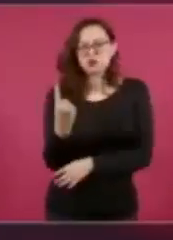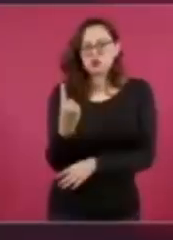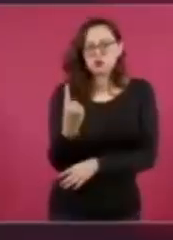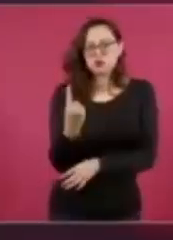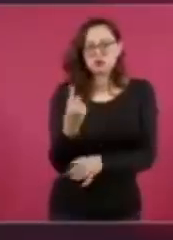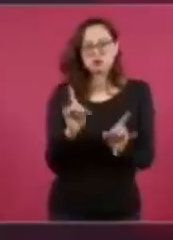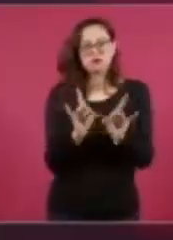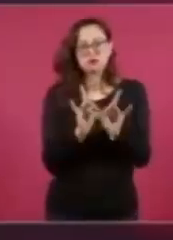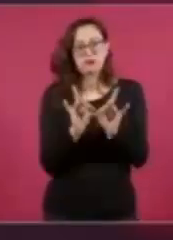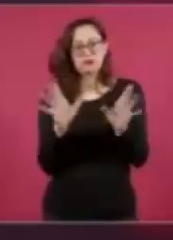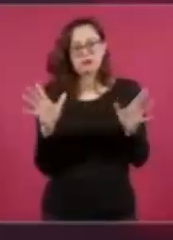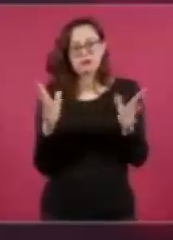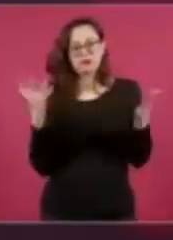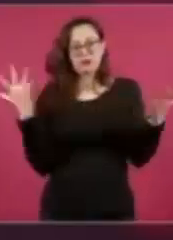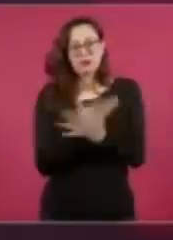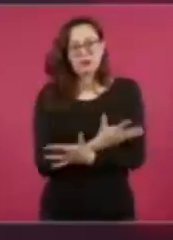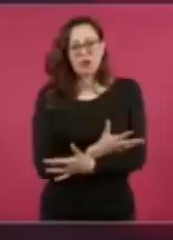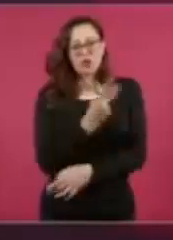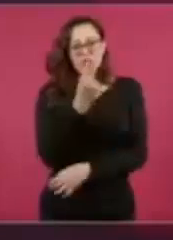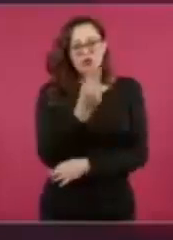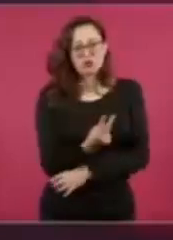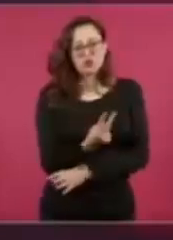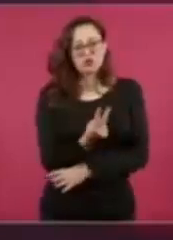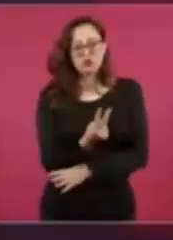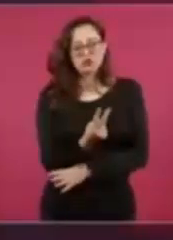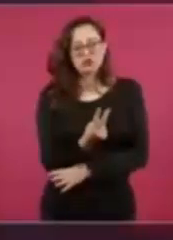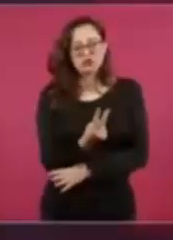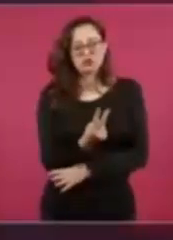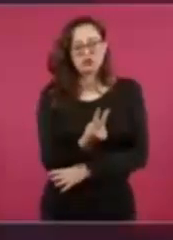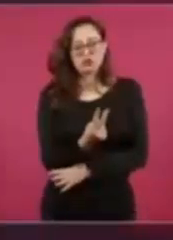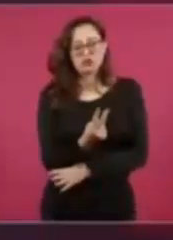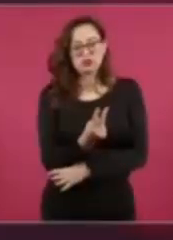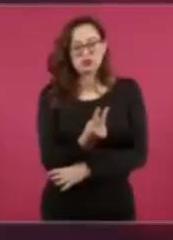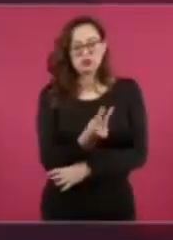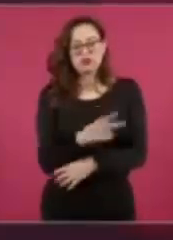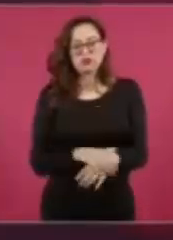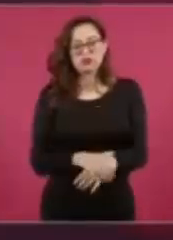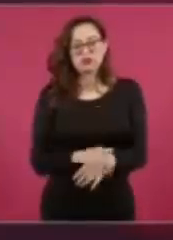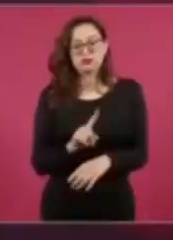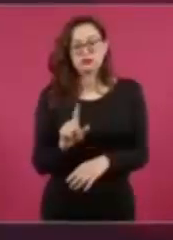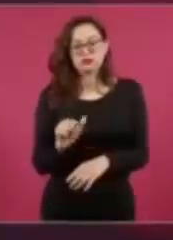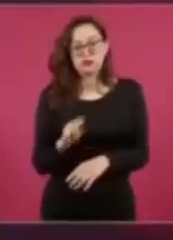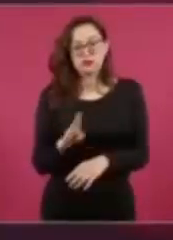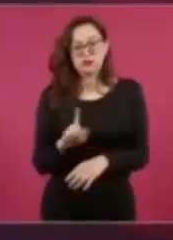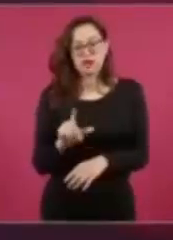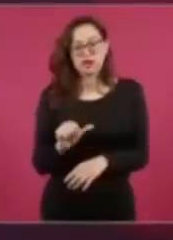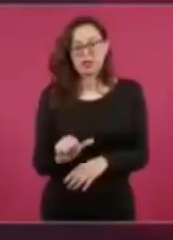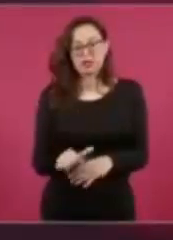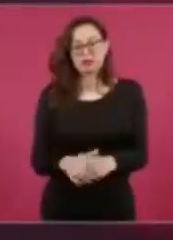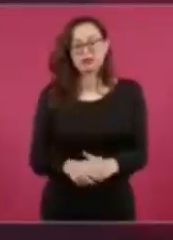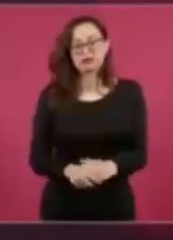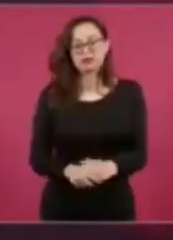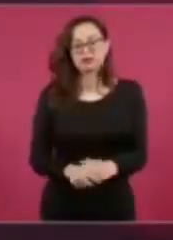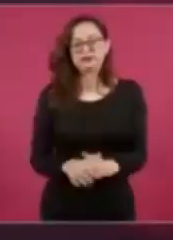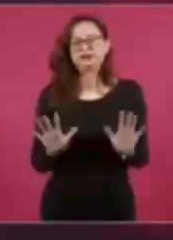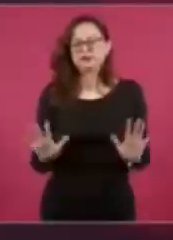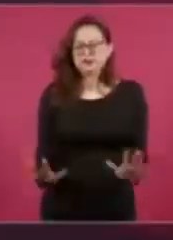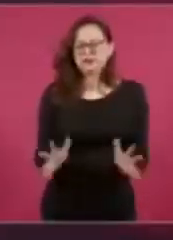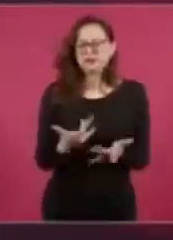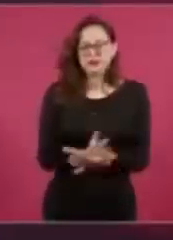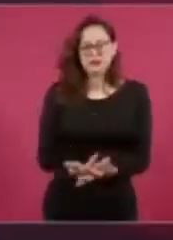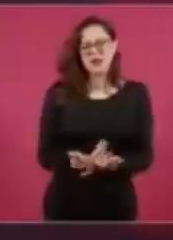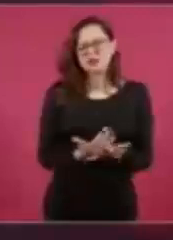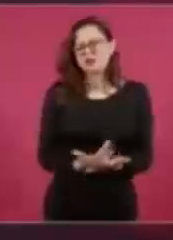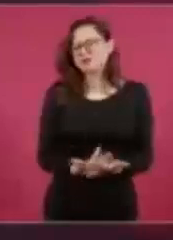lo pronto, hoy los también quiero decirles que los gobernadores electos y constitucionales, pues